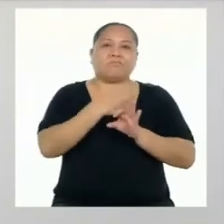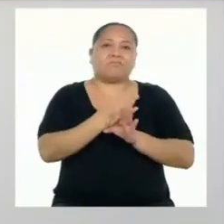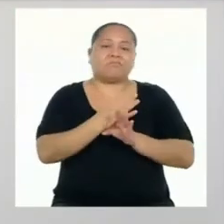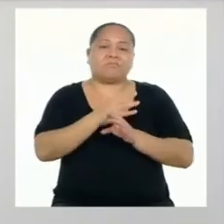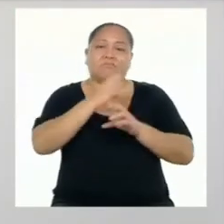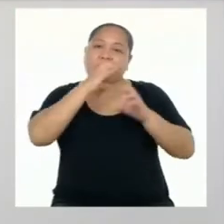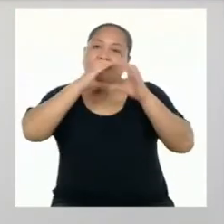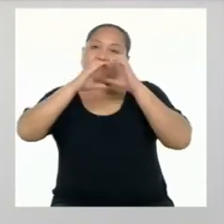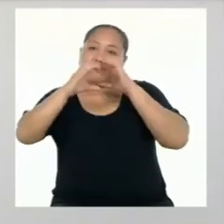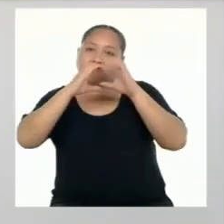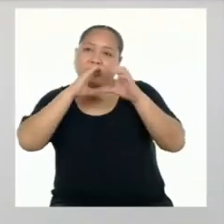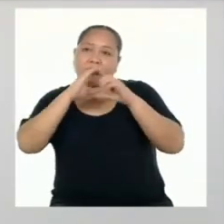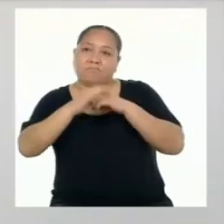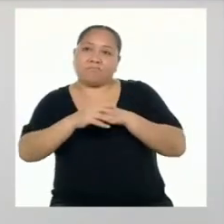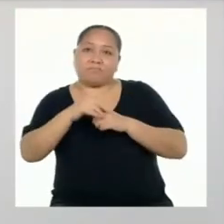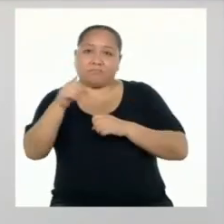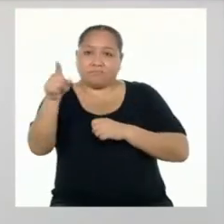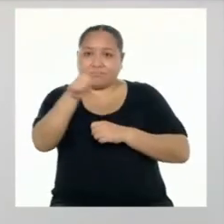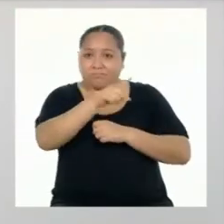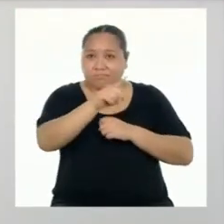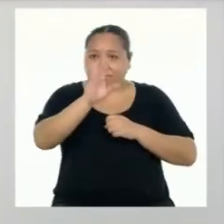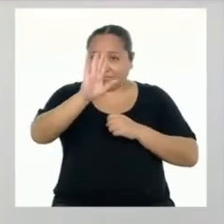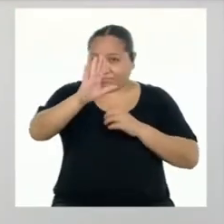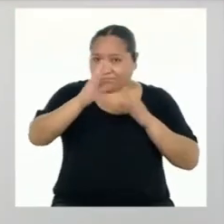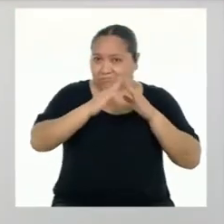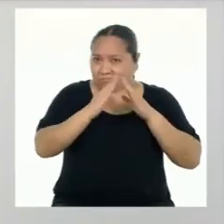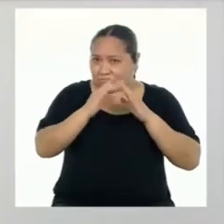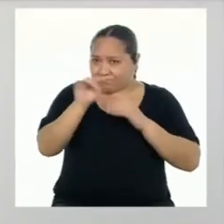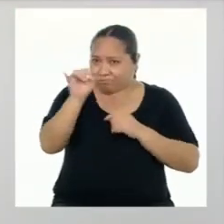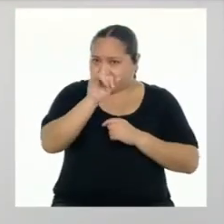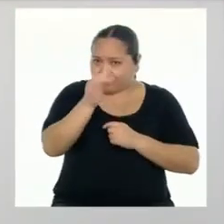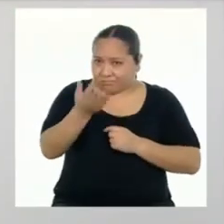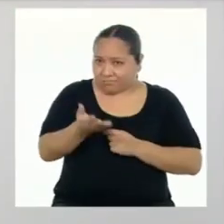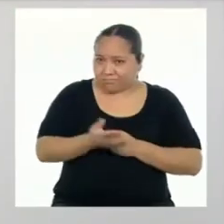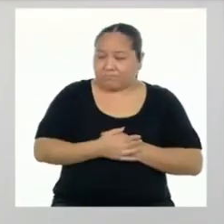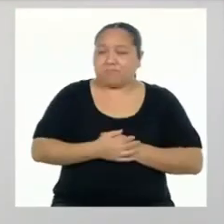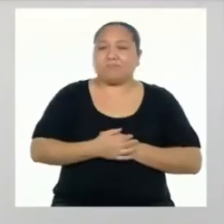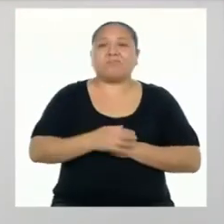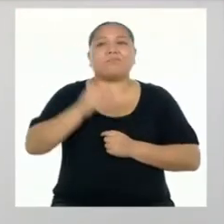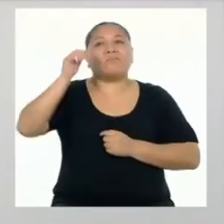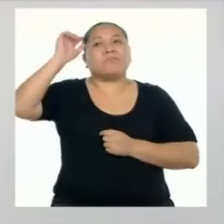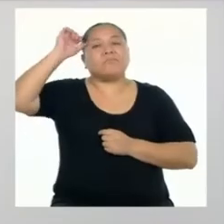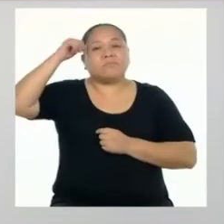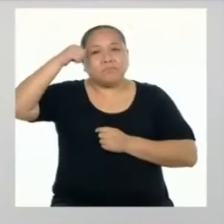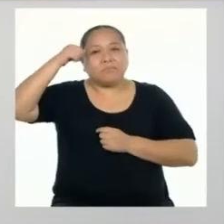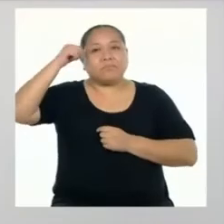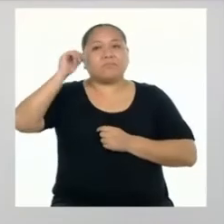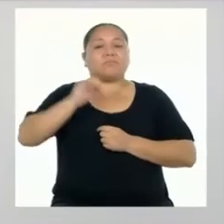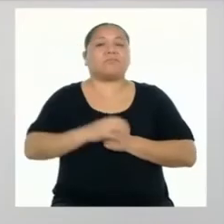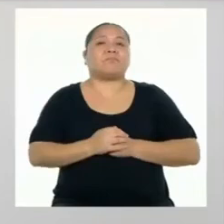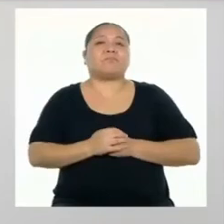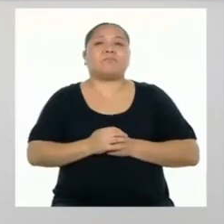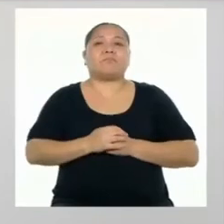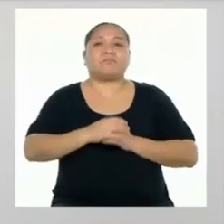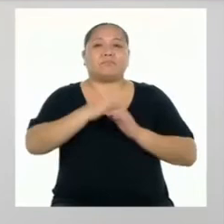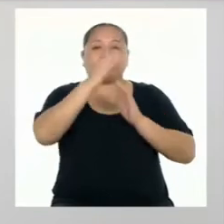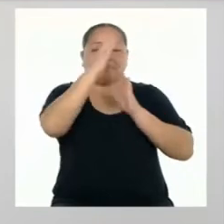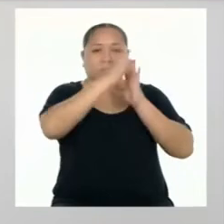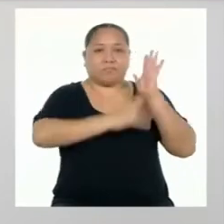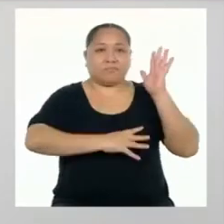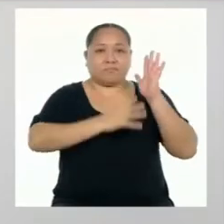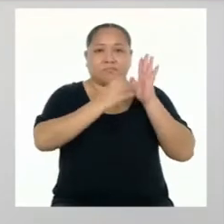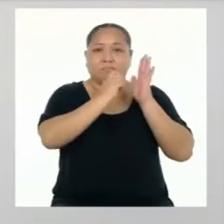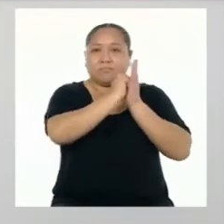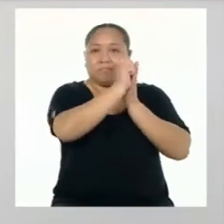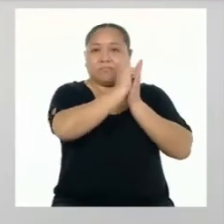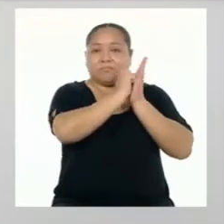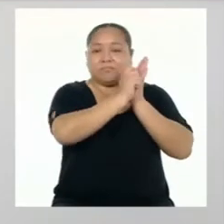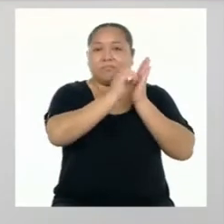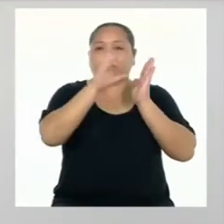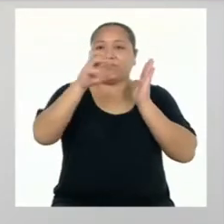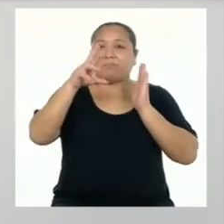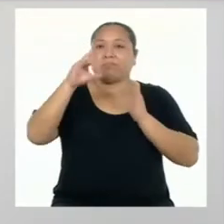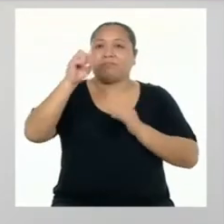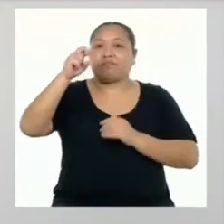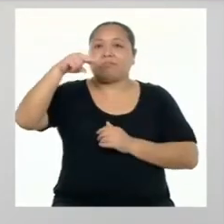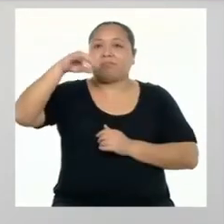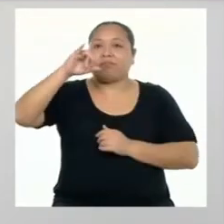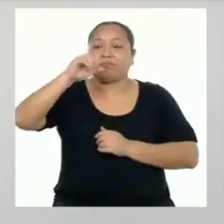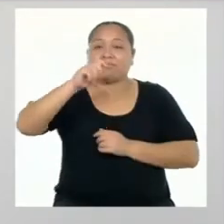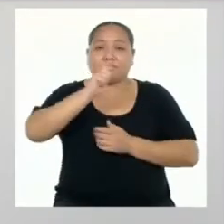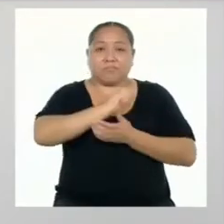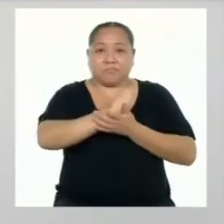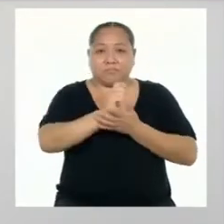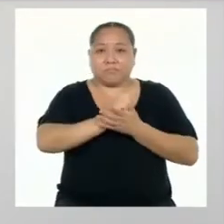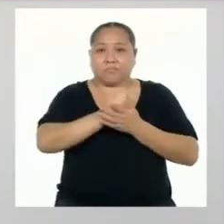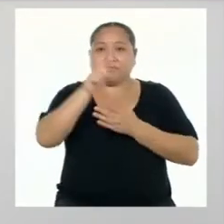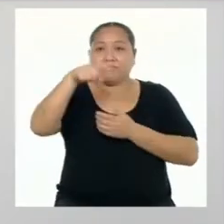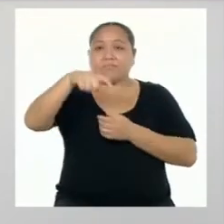diálogo. ¿Así lo hicieron ustedes en sus casas? Recuerden que para la crónica que vamos a escribir esta semana,